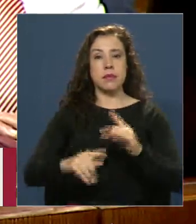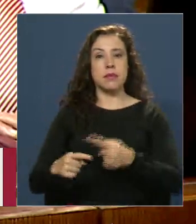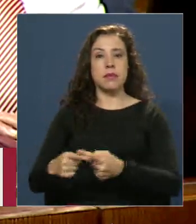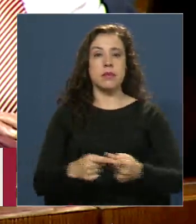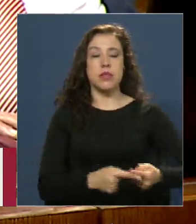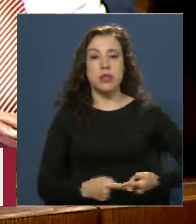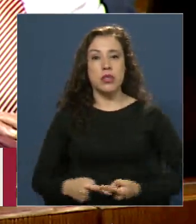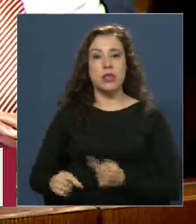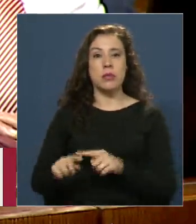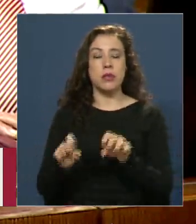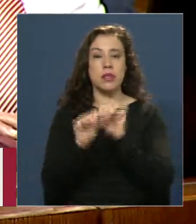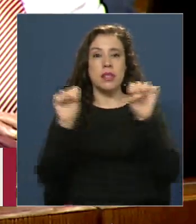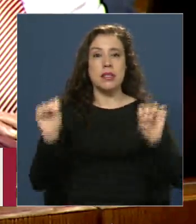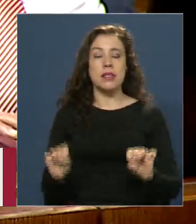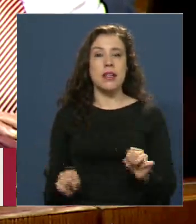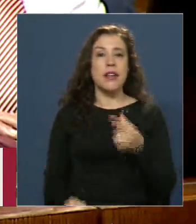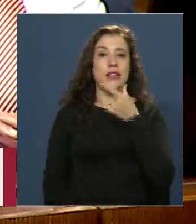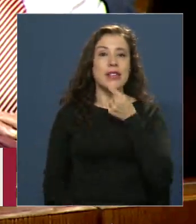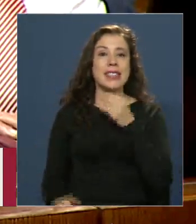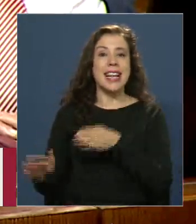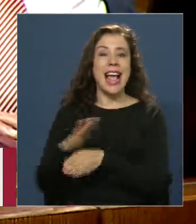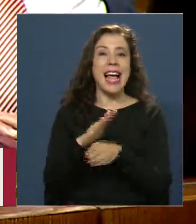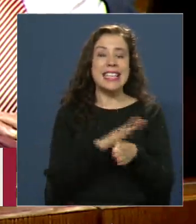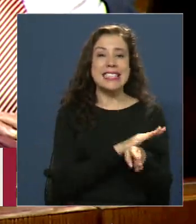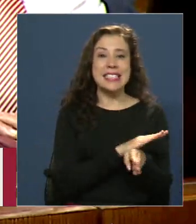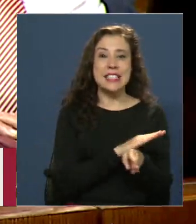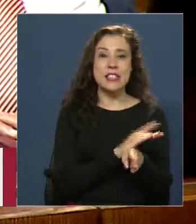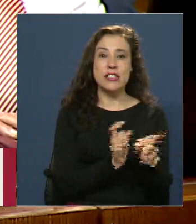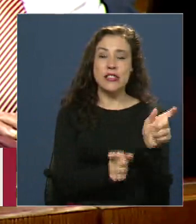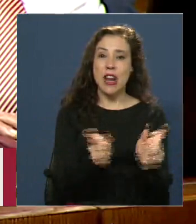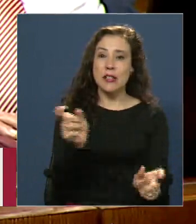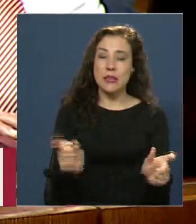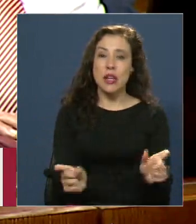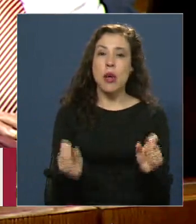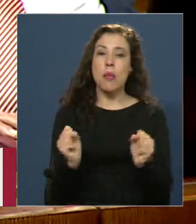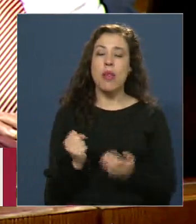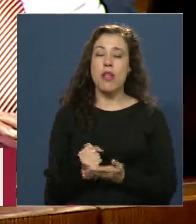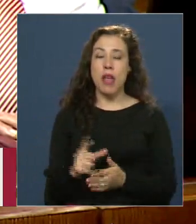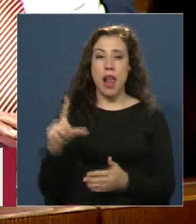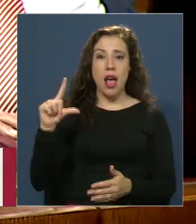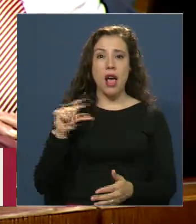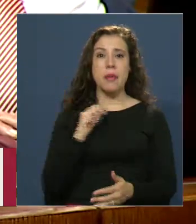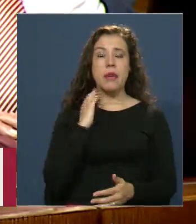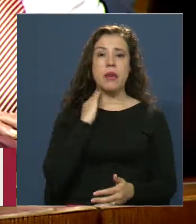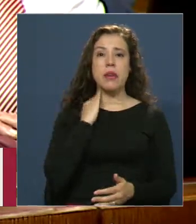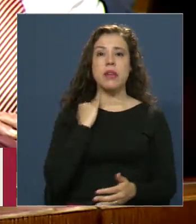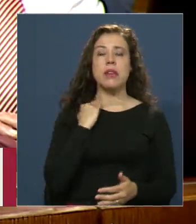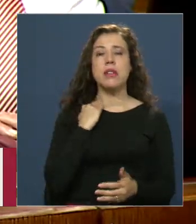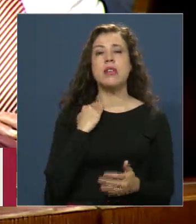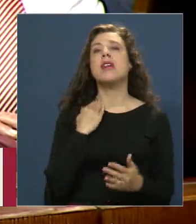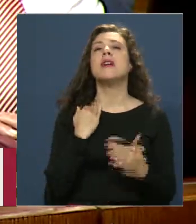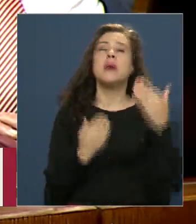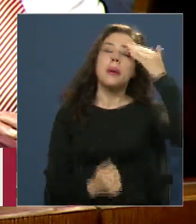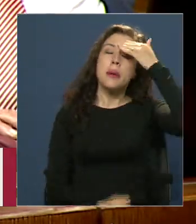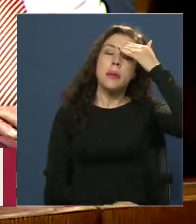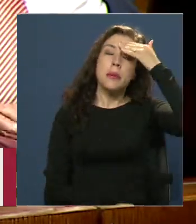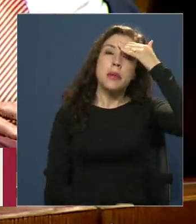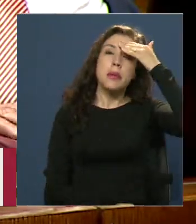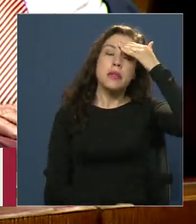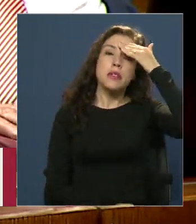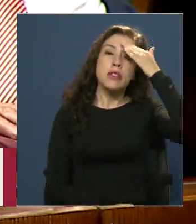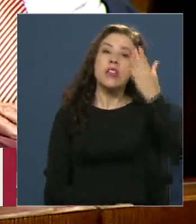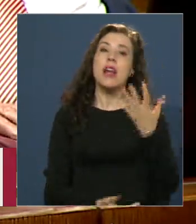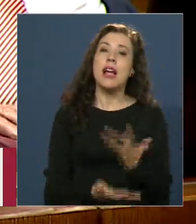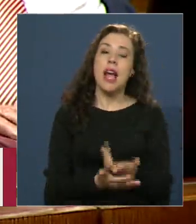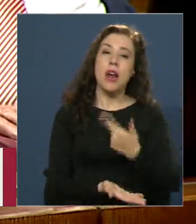a través de un sistema de fácil acceso al usuario contribuye a disminuir riesgos y preocupaciones tan comunes